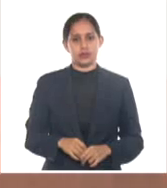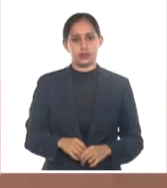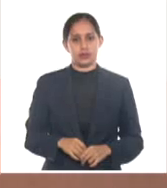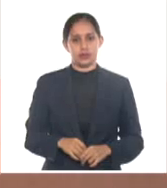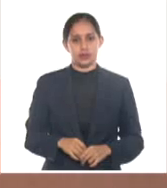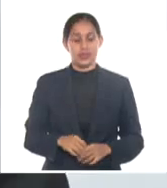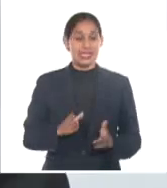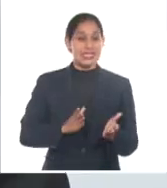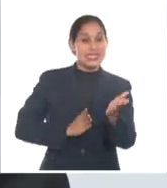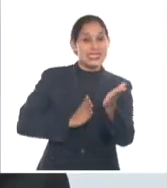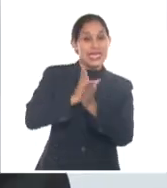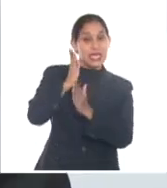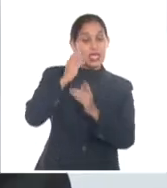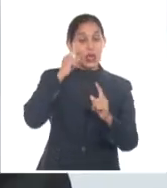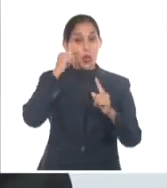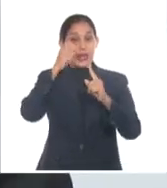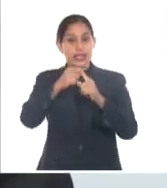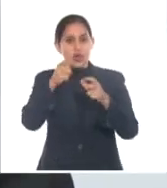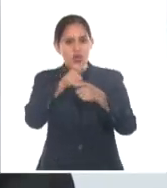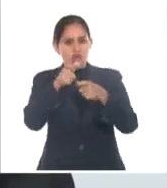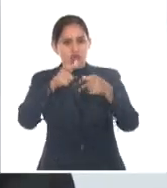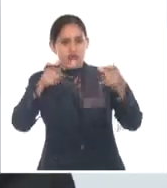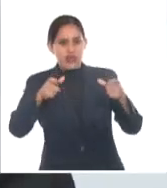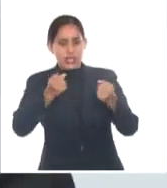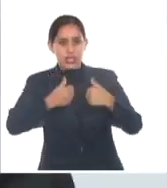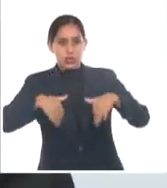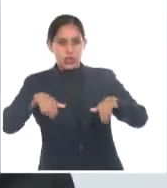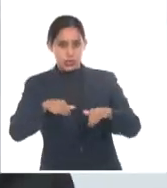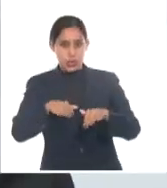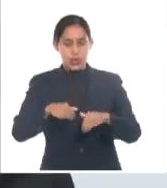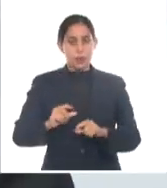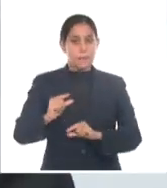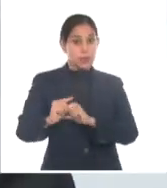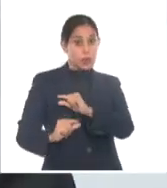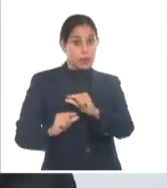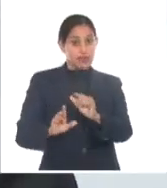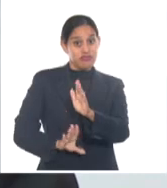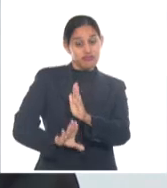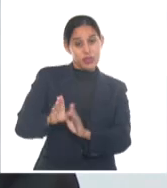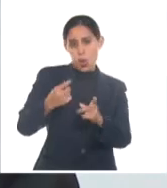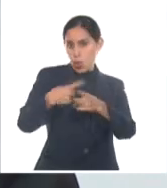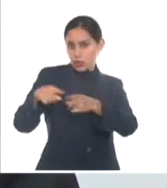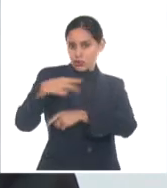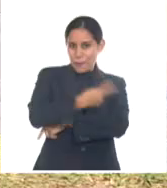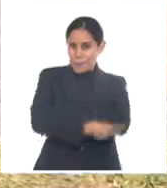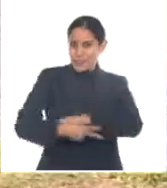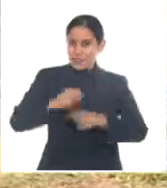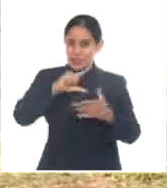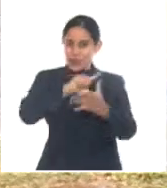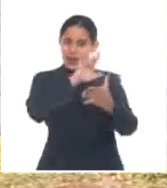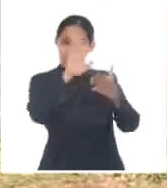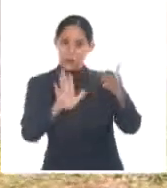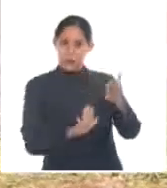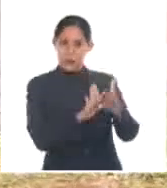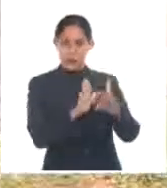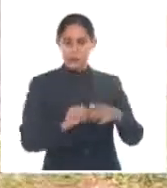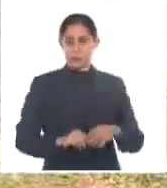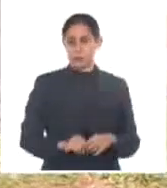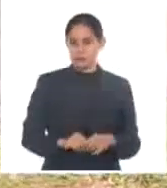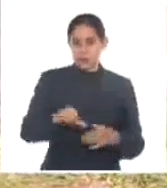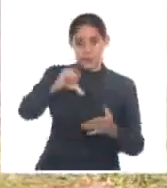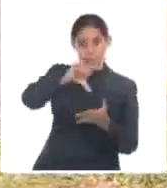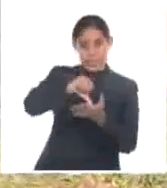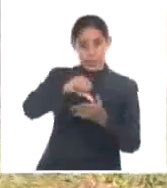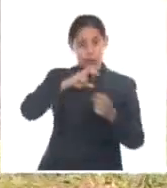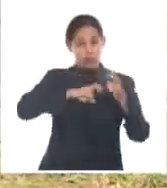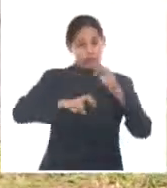seguir ampliando su quehacer hacia hermanos países latinoamericanos. El centro de